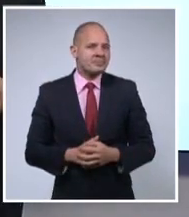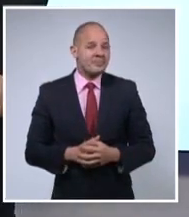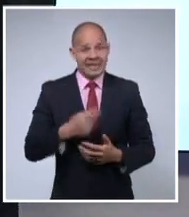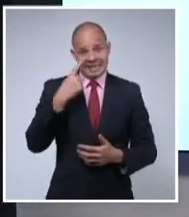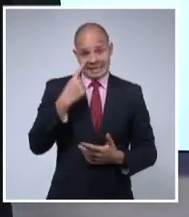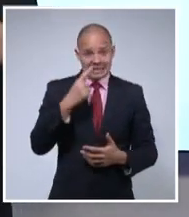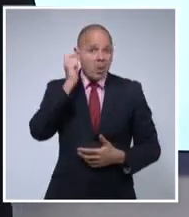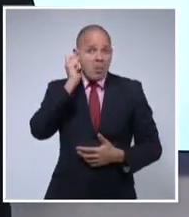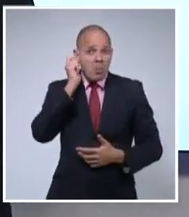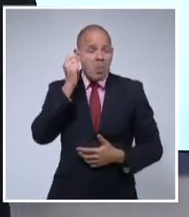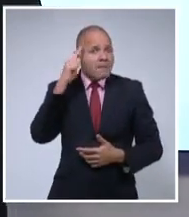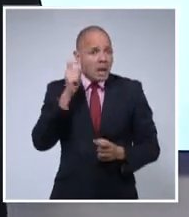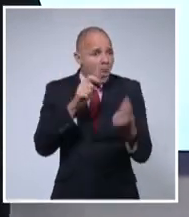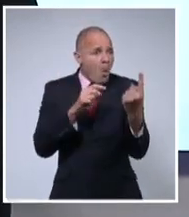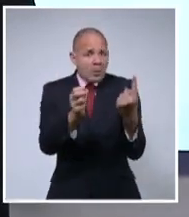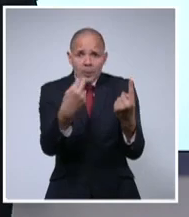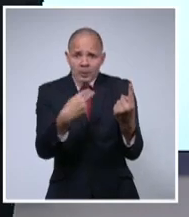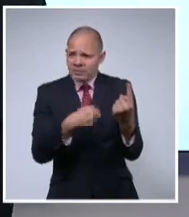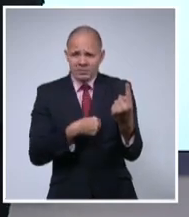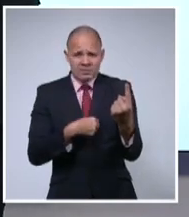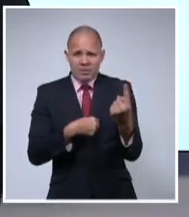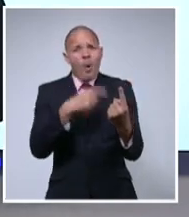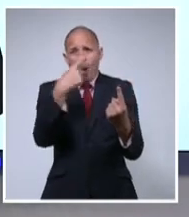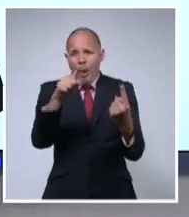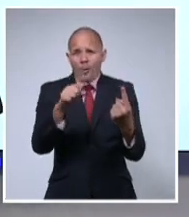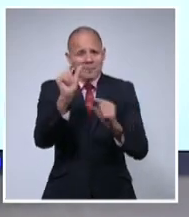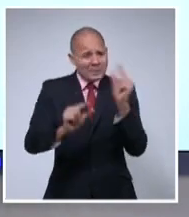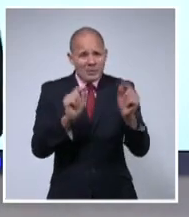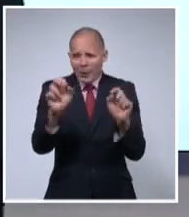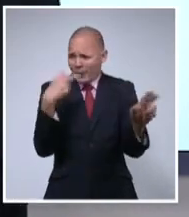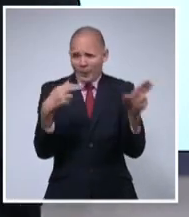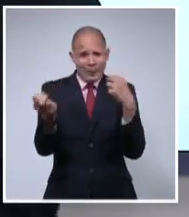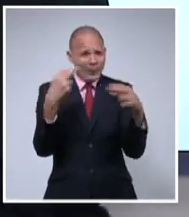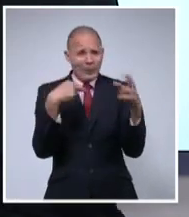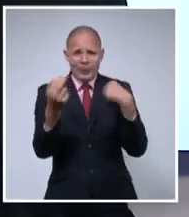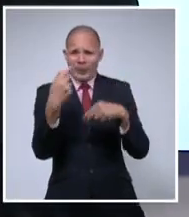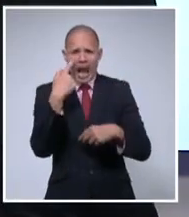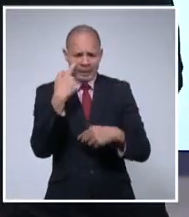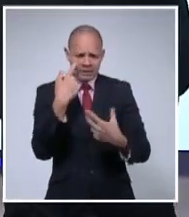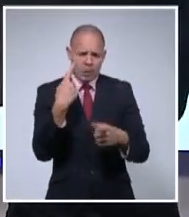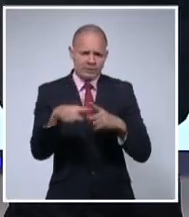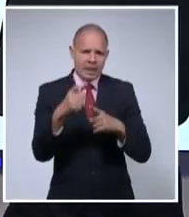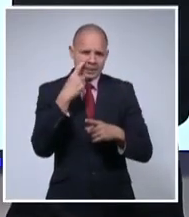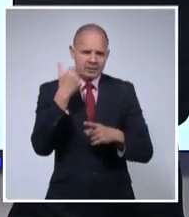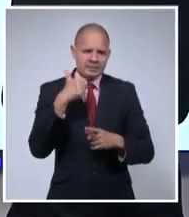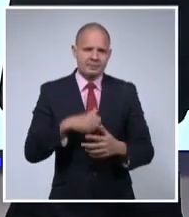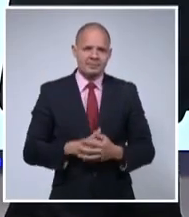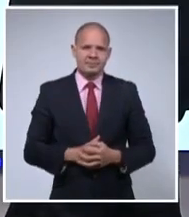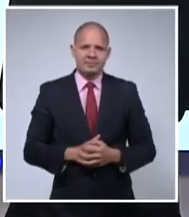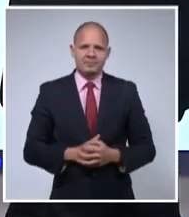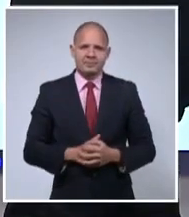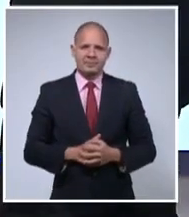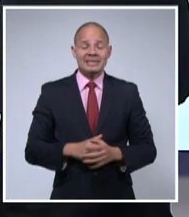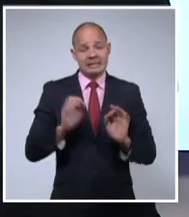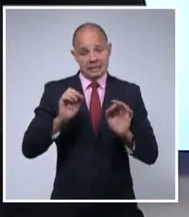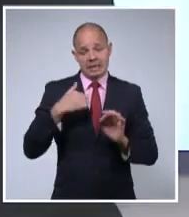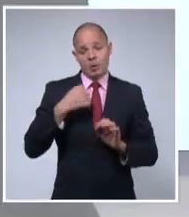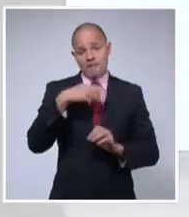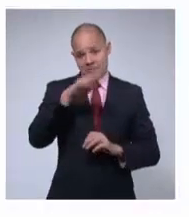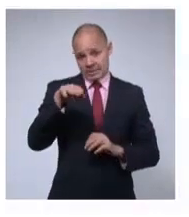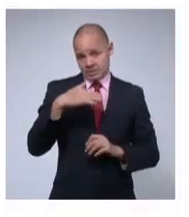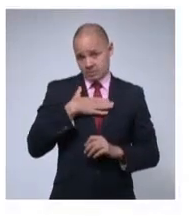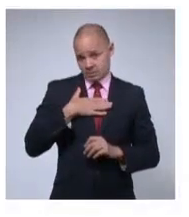fue la única que me escribió de ese grupo de la fotografía que tomaron. Otra joven me escribió también. Se los voy a enseñar. Este es mi messenger, reitero.